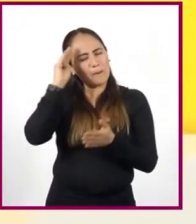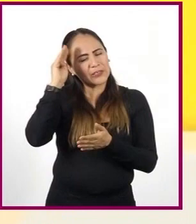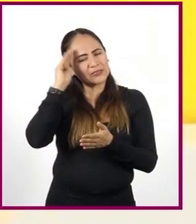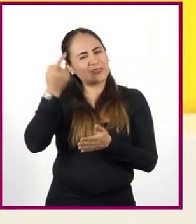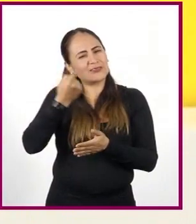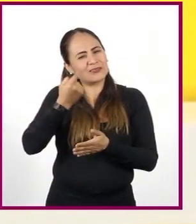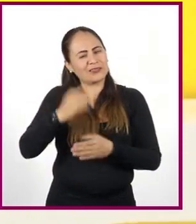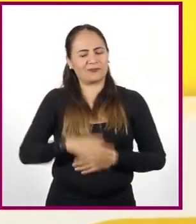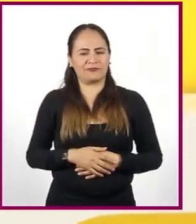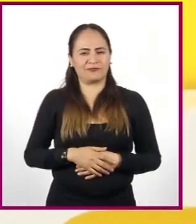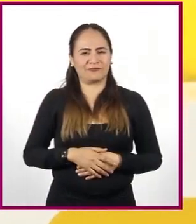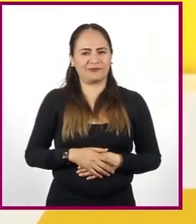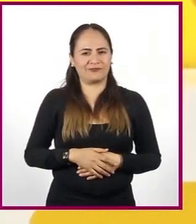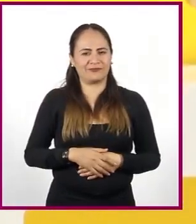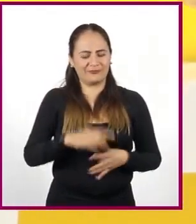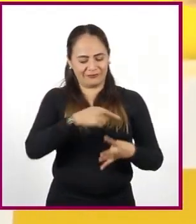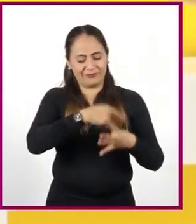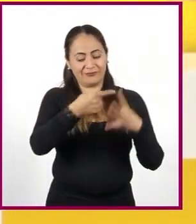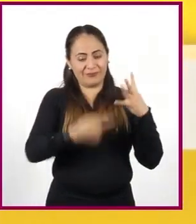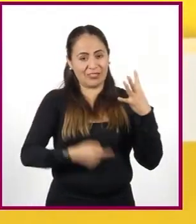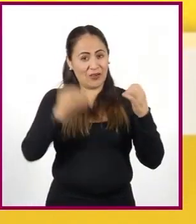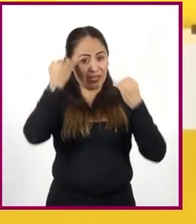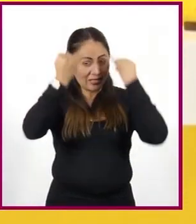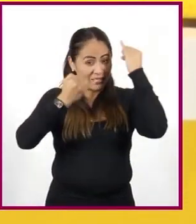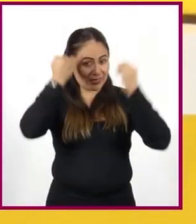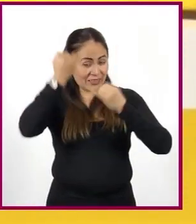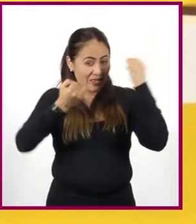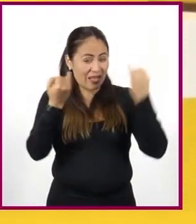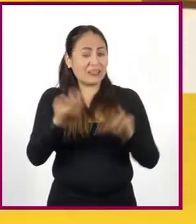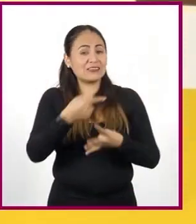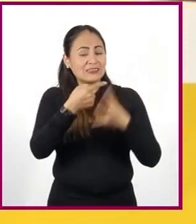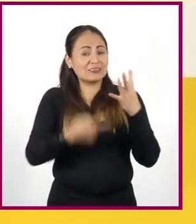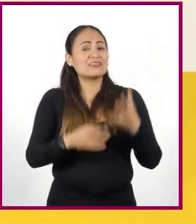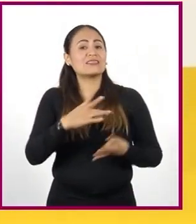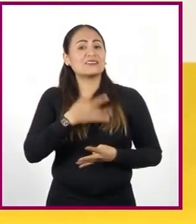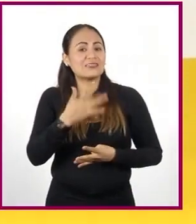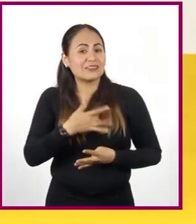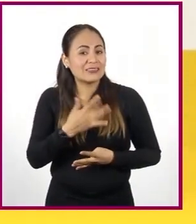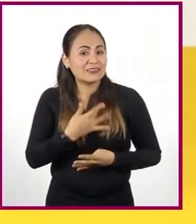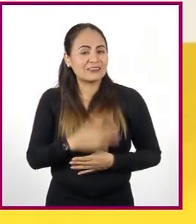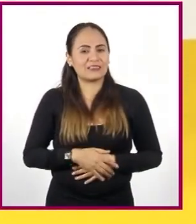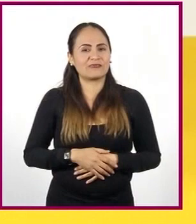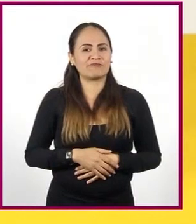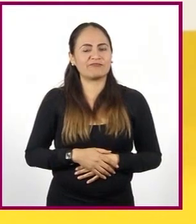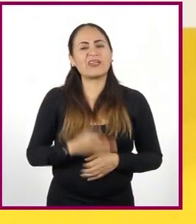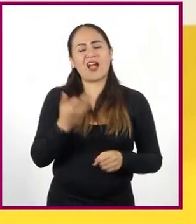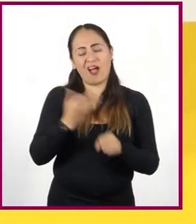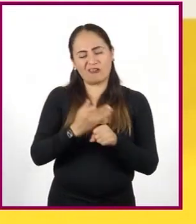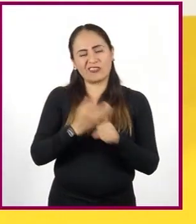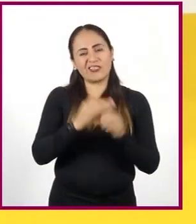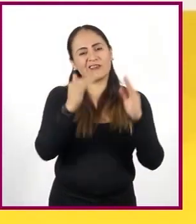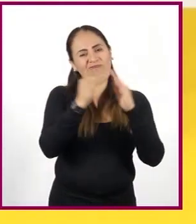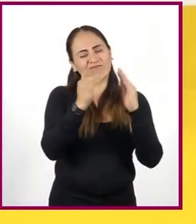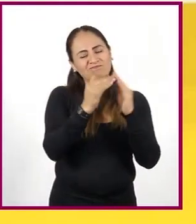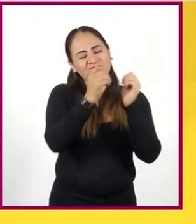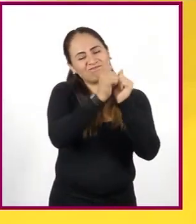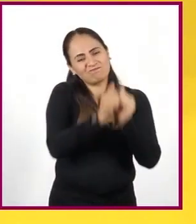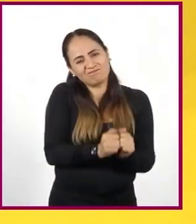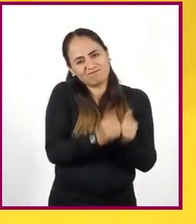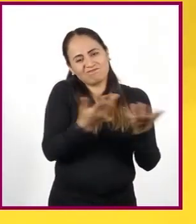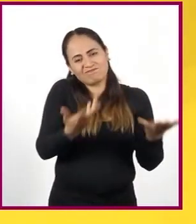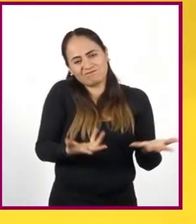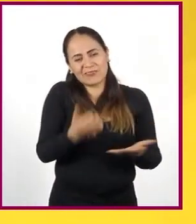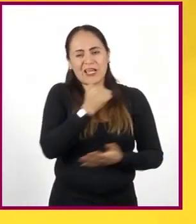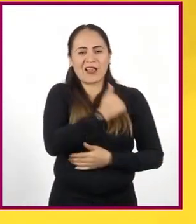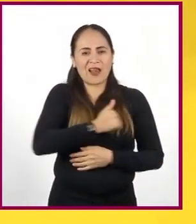¿Qué les parecieron las ideas que aportaron las y los adolescentes? Debido a la situación en la que nos encontramos actualmente, quizá no